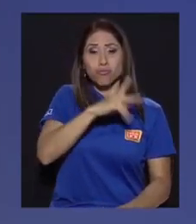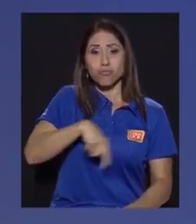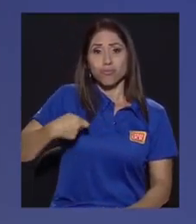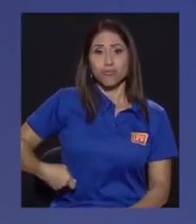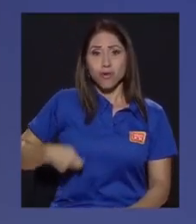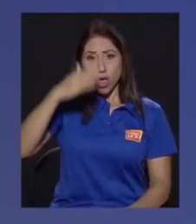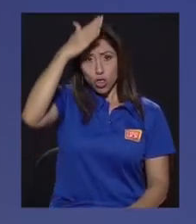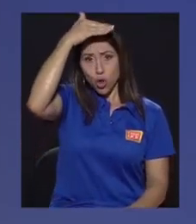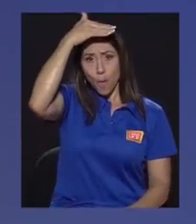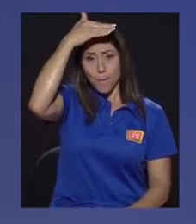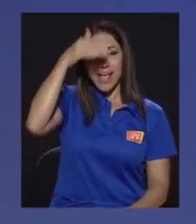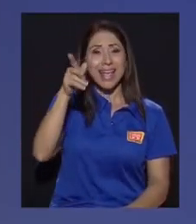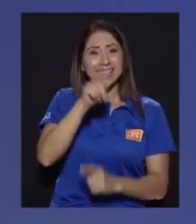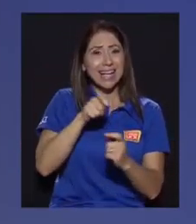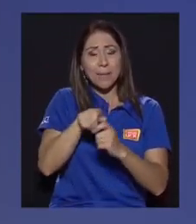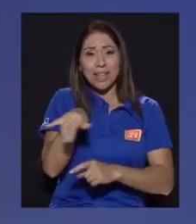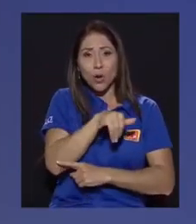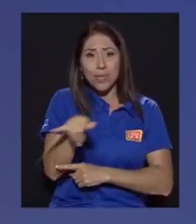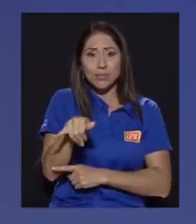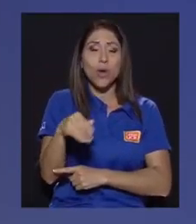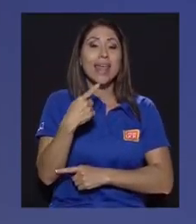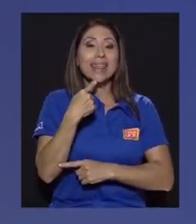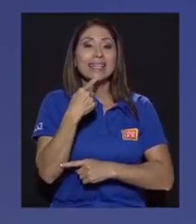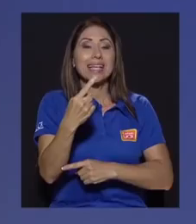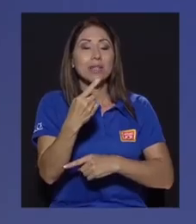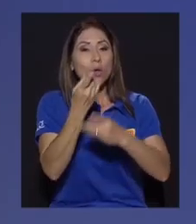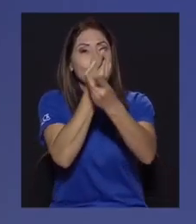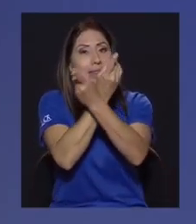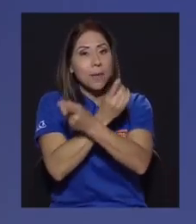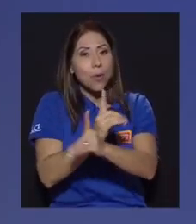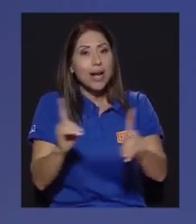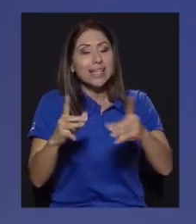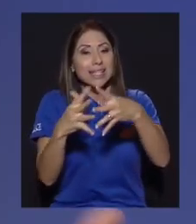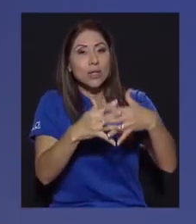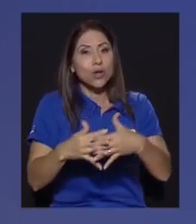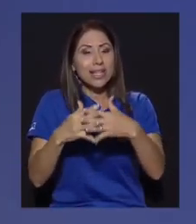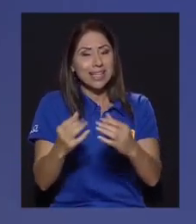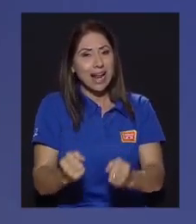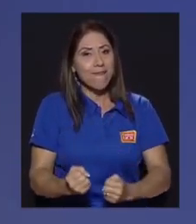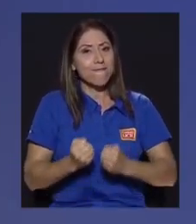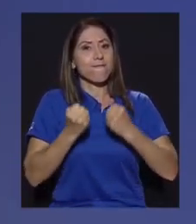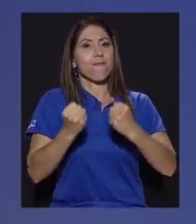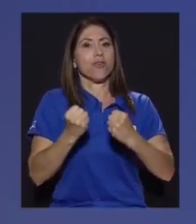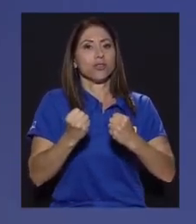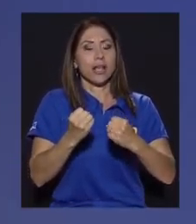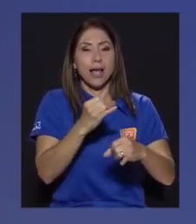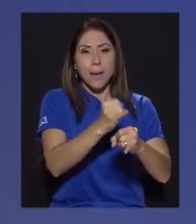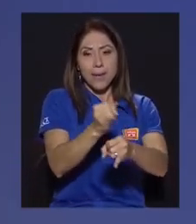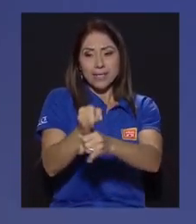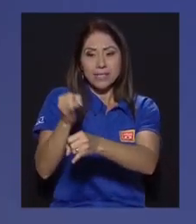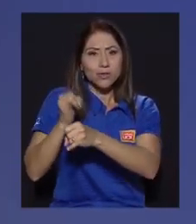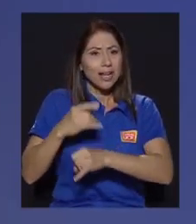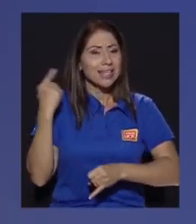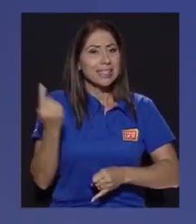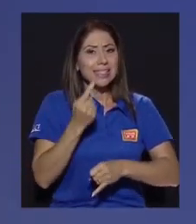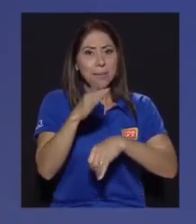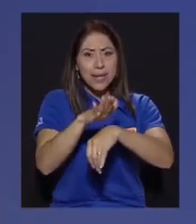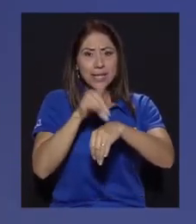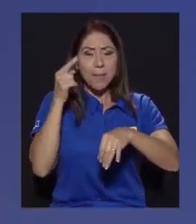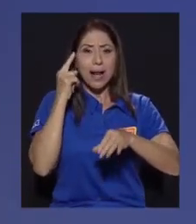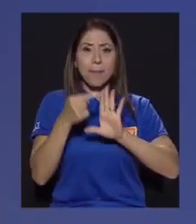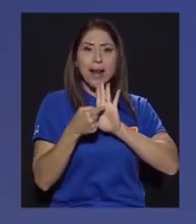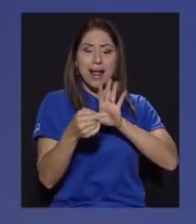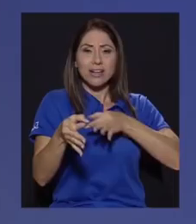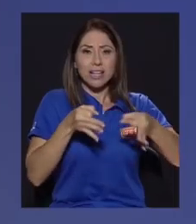obama asegurando que la democracia estadounidense era tan sólida como para que la institucionalidad siempre llamará rendir cuentas